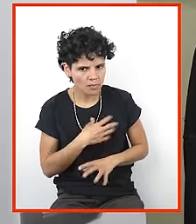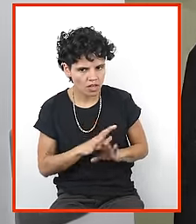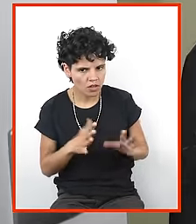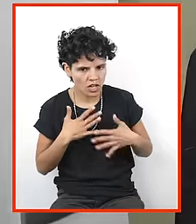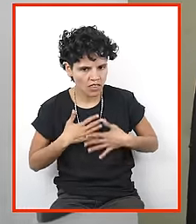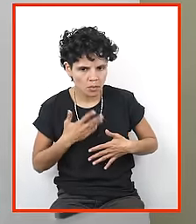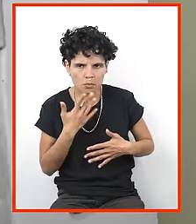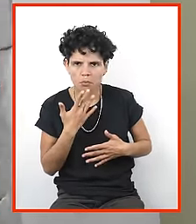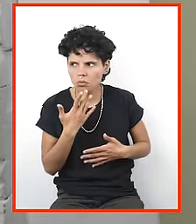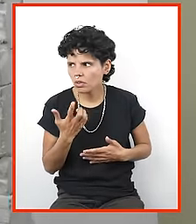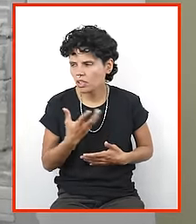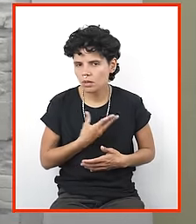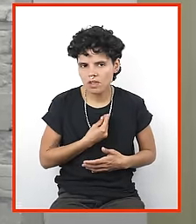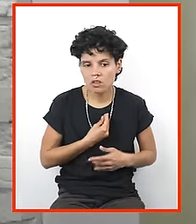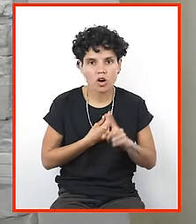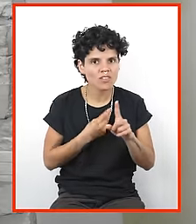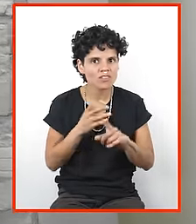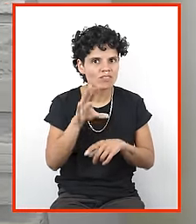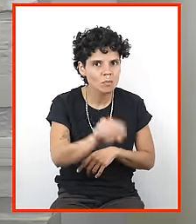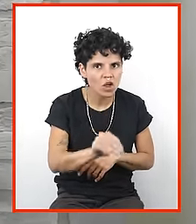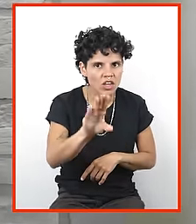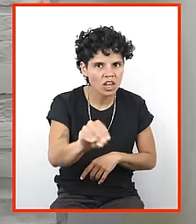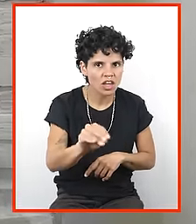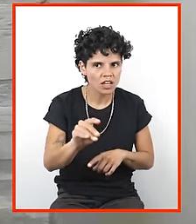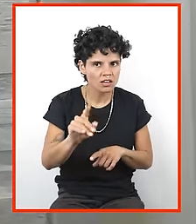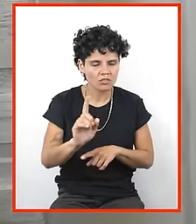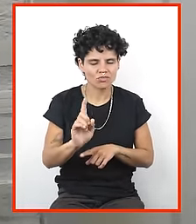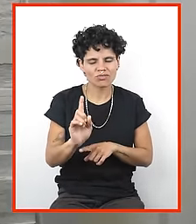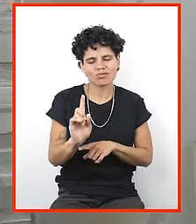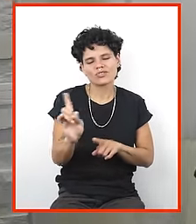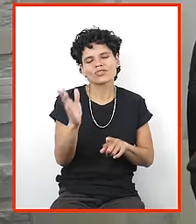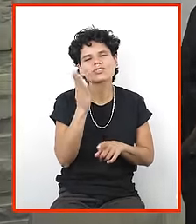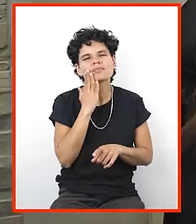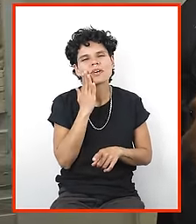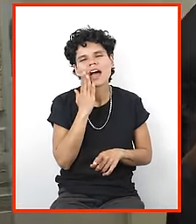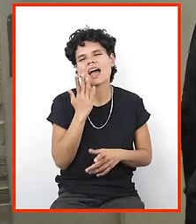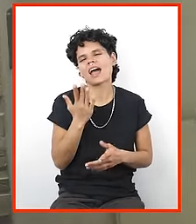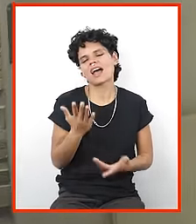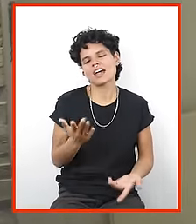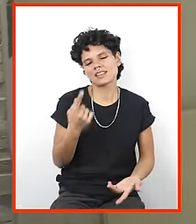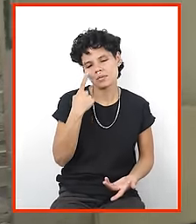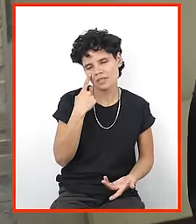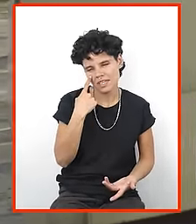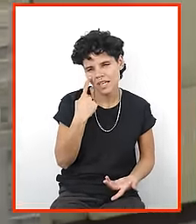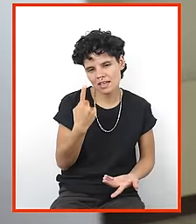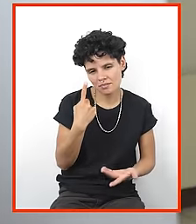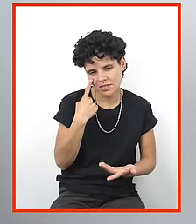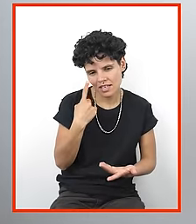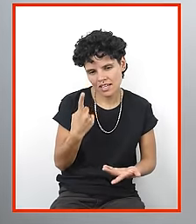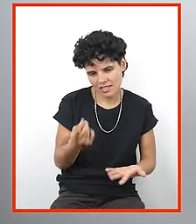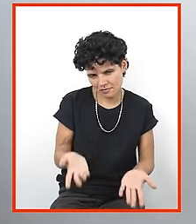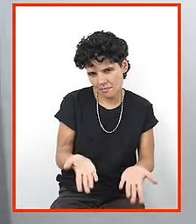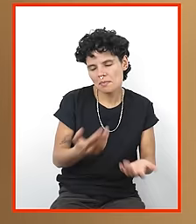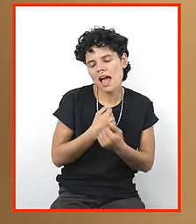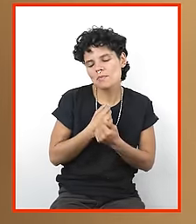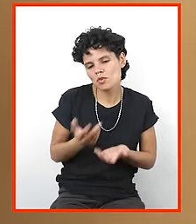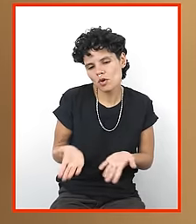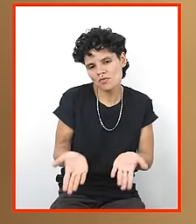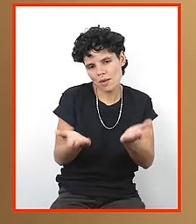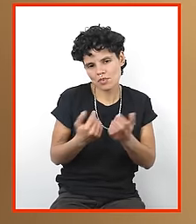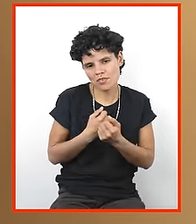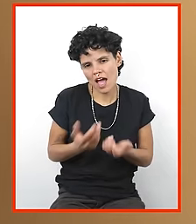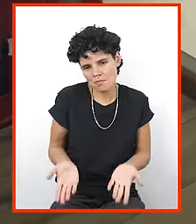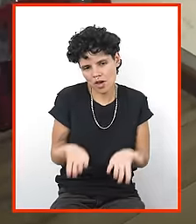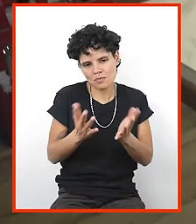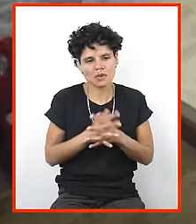¿Te da miedo que...? ¿Con qué? ¿No va a morder a nadie? No. ¿Es muy sociable? ¿Por qué va a morder? Sí, míralo. A ver. Vaya, vamos, mi